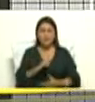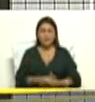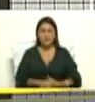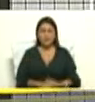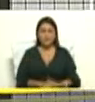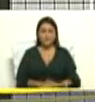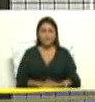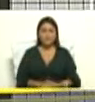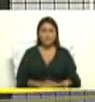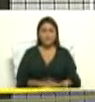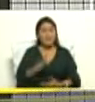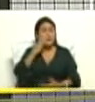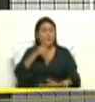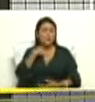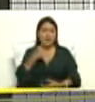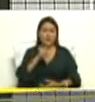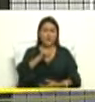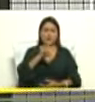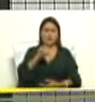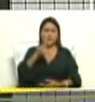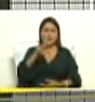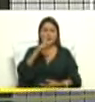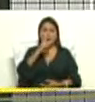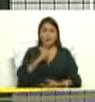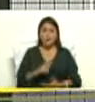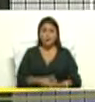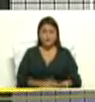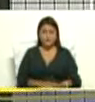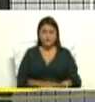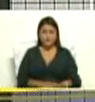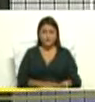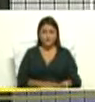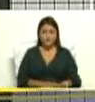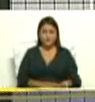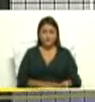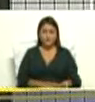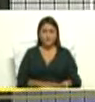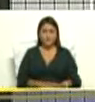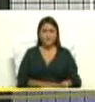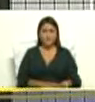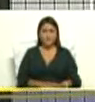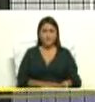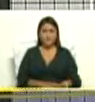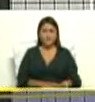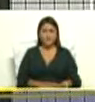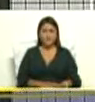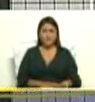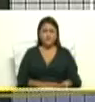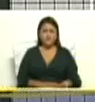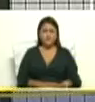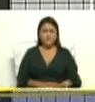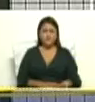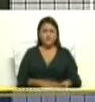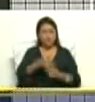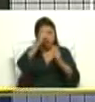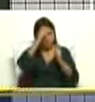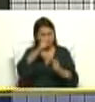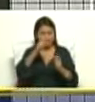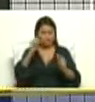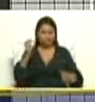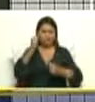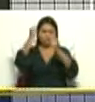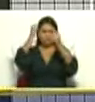no lo esperara Que volviera Víctor Ramón Soto Roja la generación heroica honor y